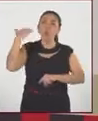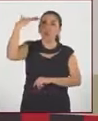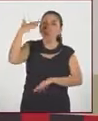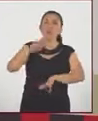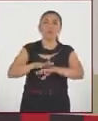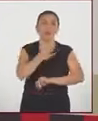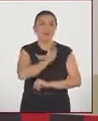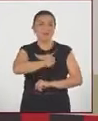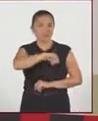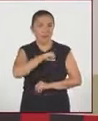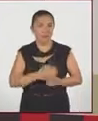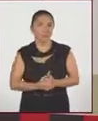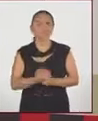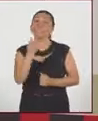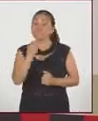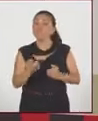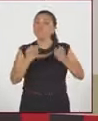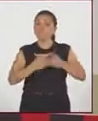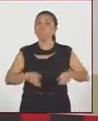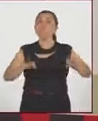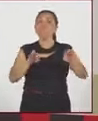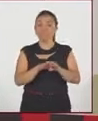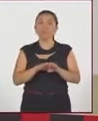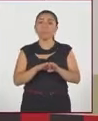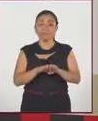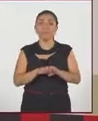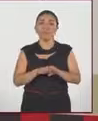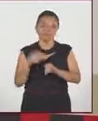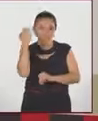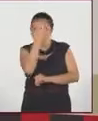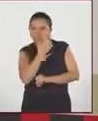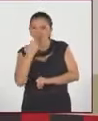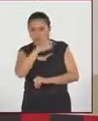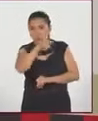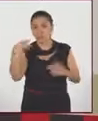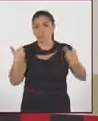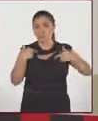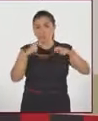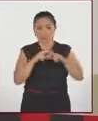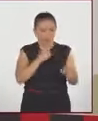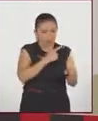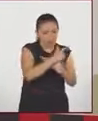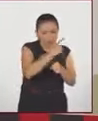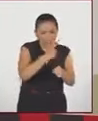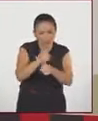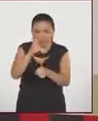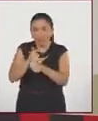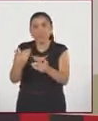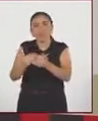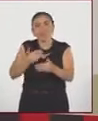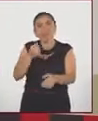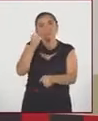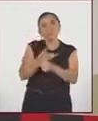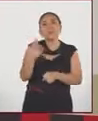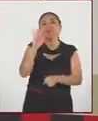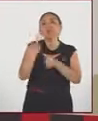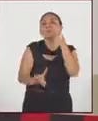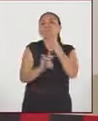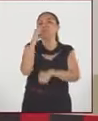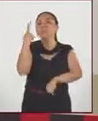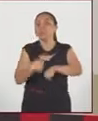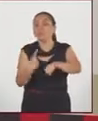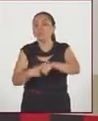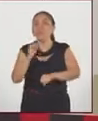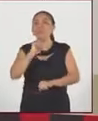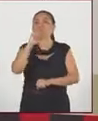Entonces es muy importante la observación de los docentes para detectar a tiempo alguna patología o posible